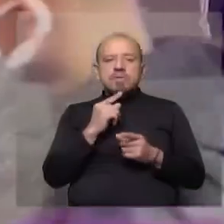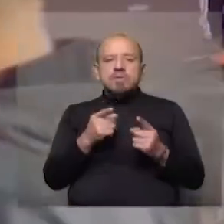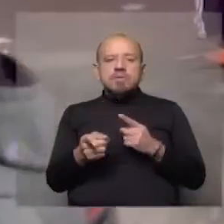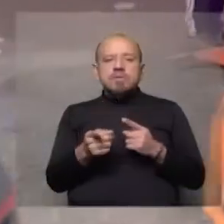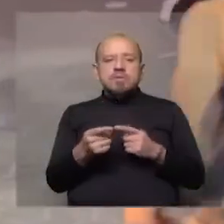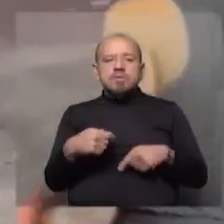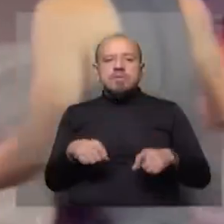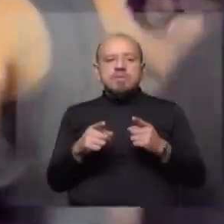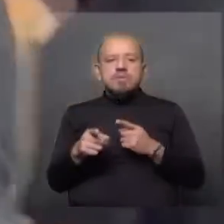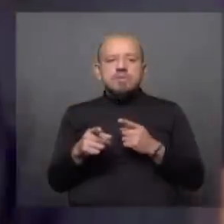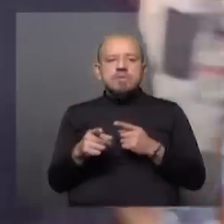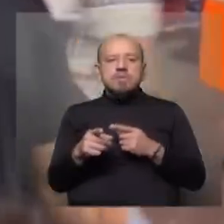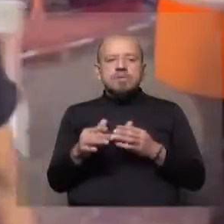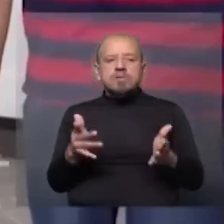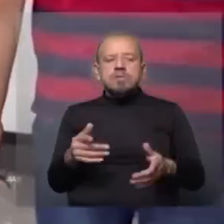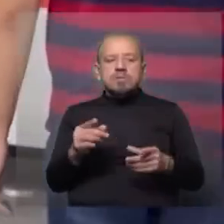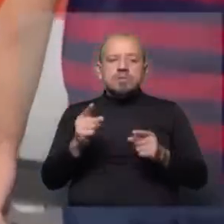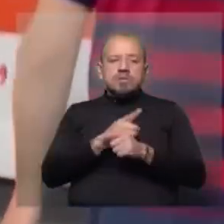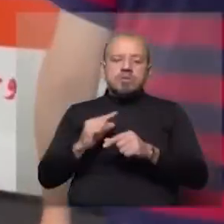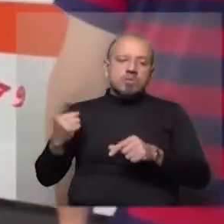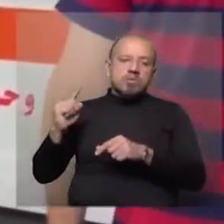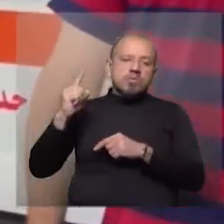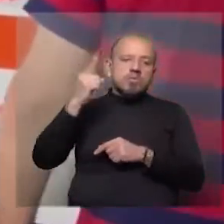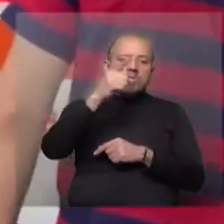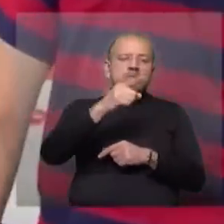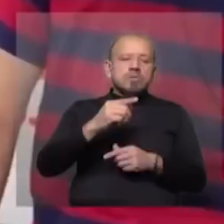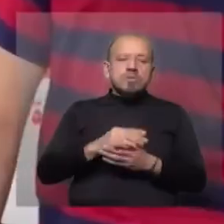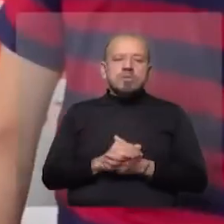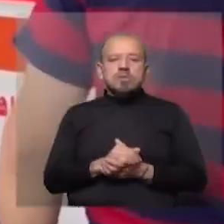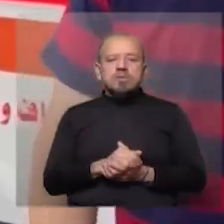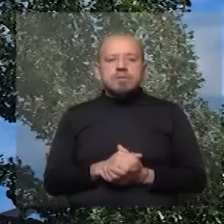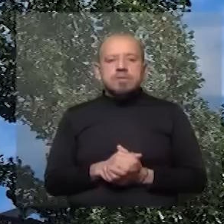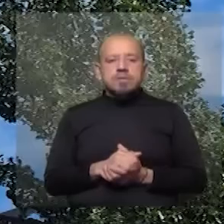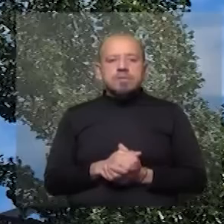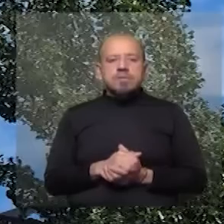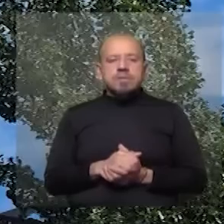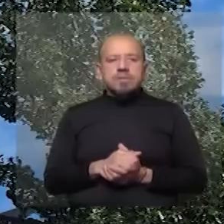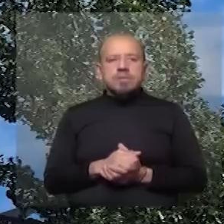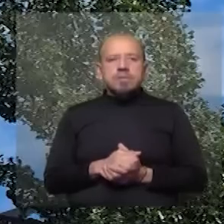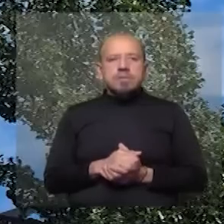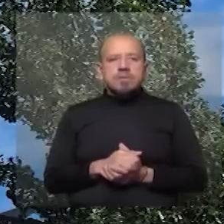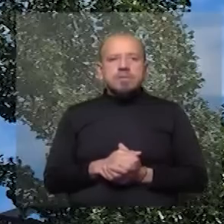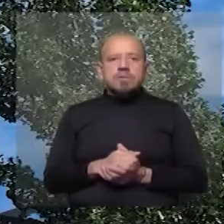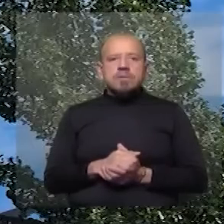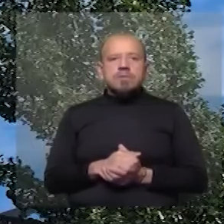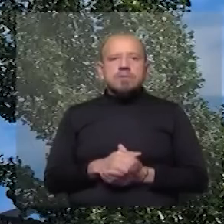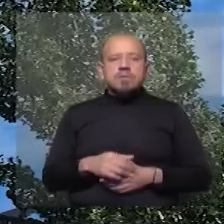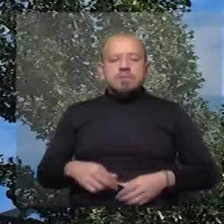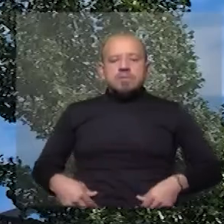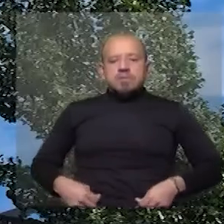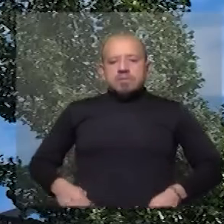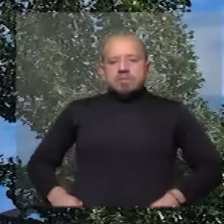un presunto lanzamiento fallido de un cohete por parte de la yad islámica presentó mercado agrícola de